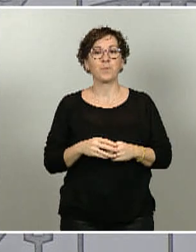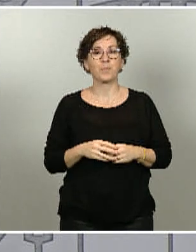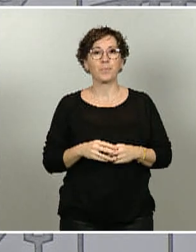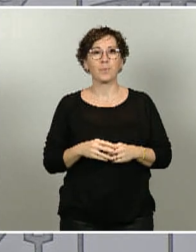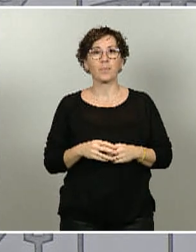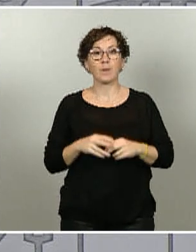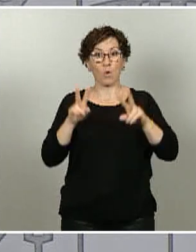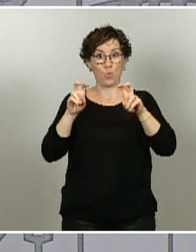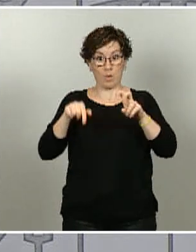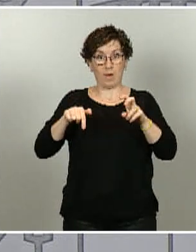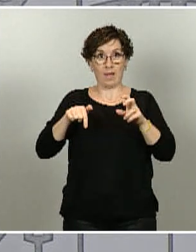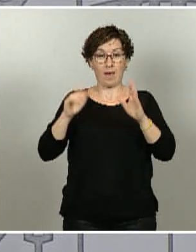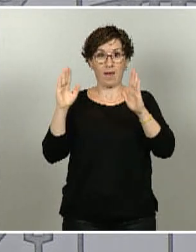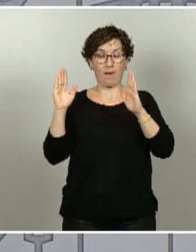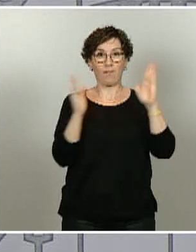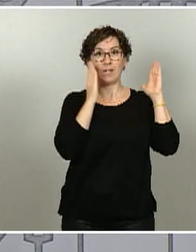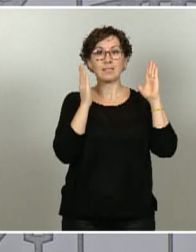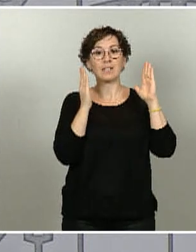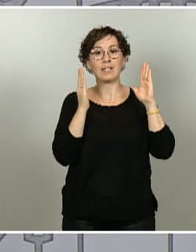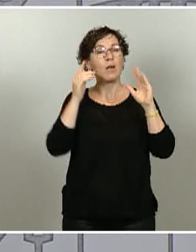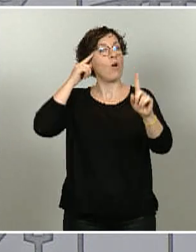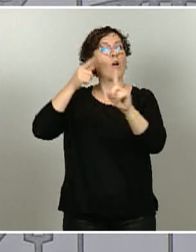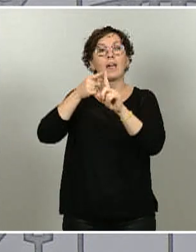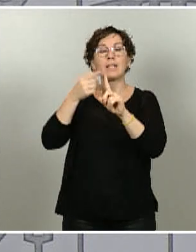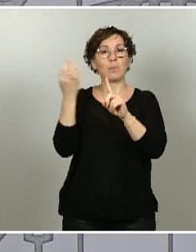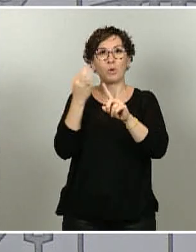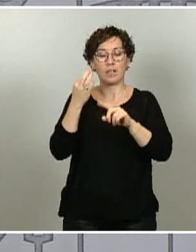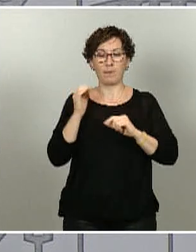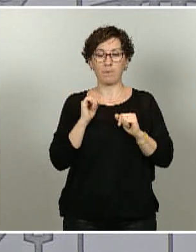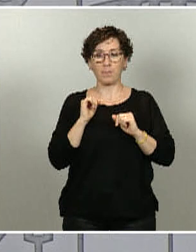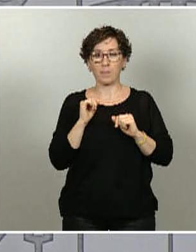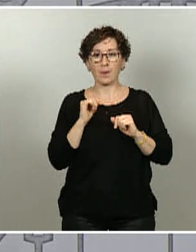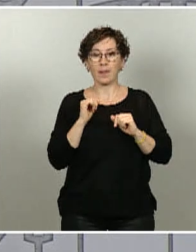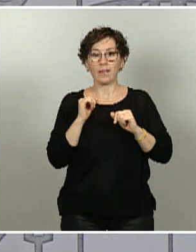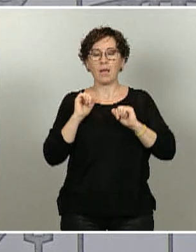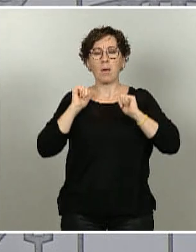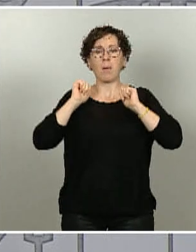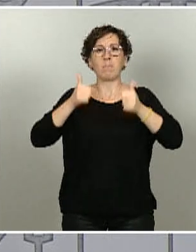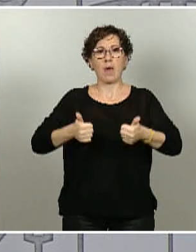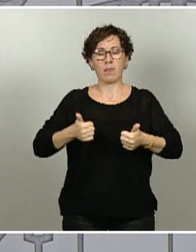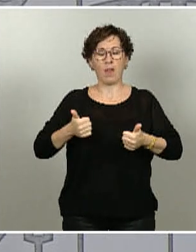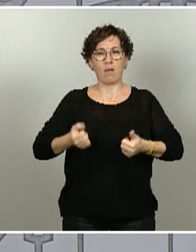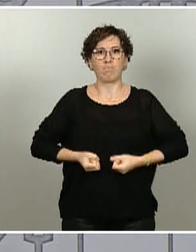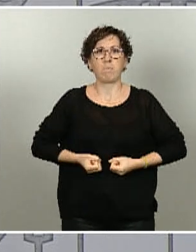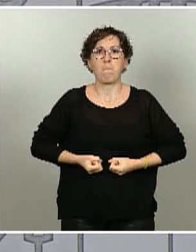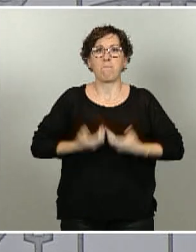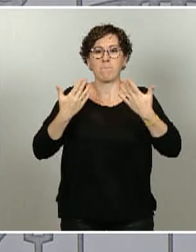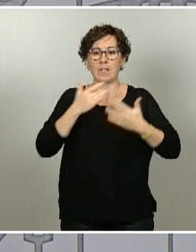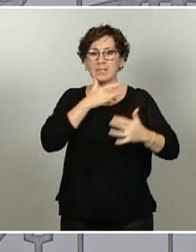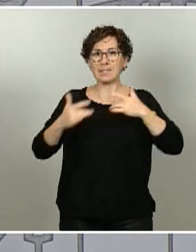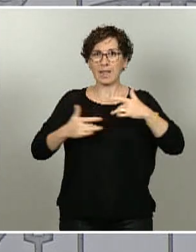es reducir el tiempo entre el inicio de síntomas, la consulta médica y el